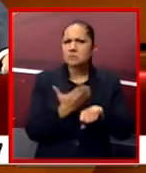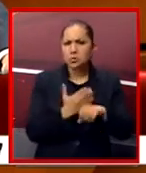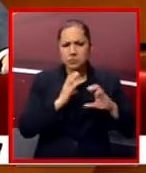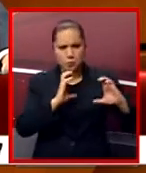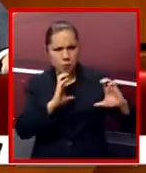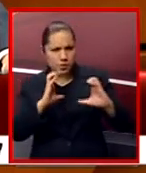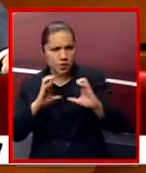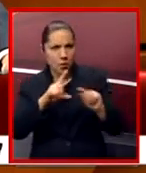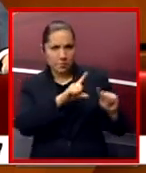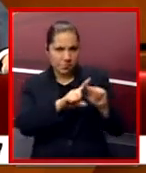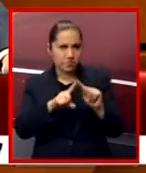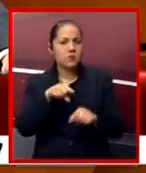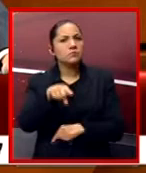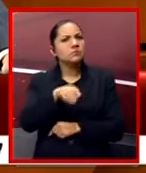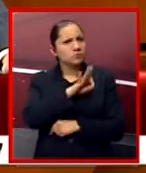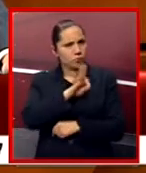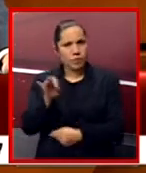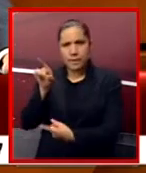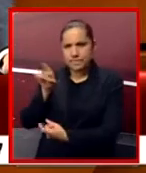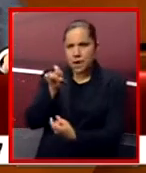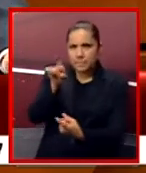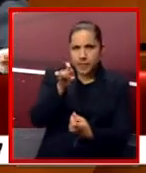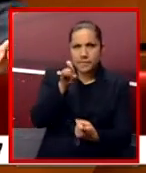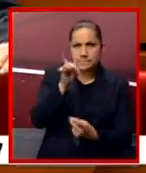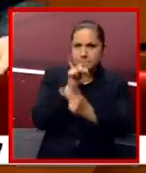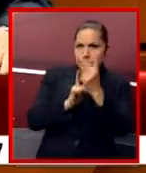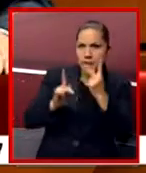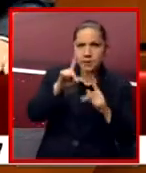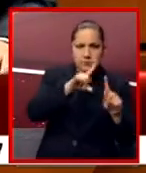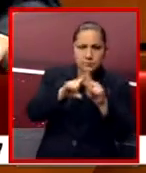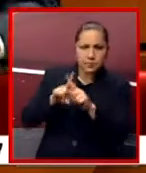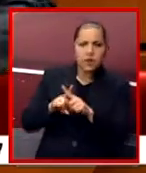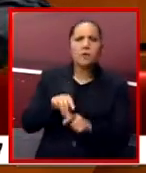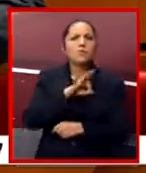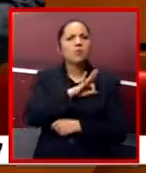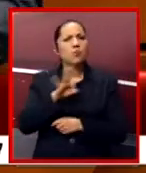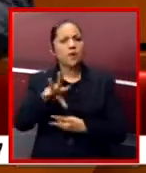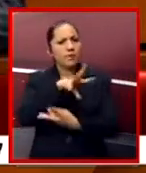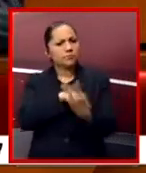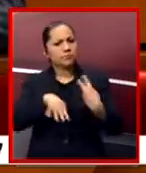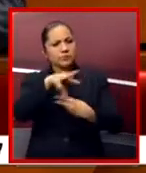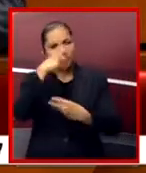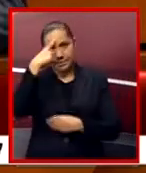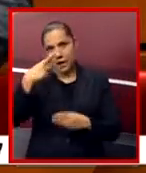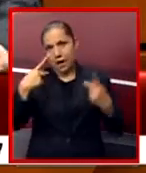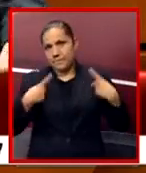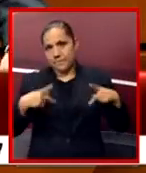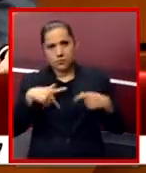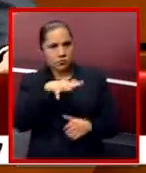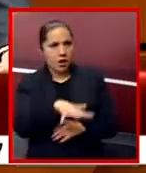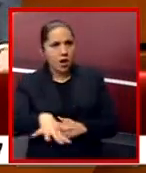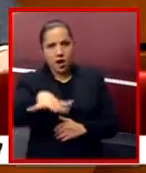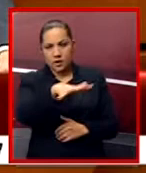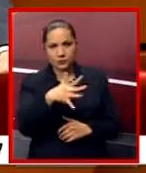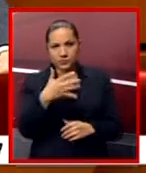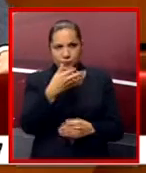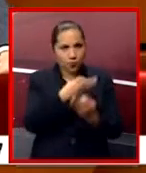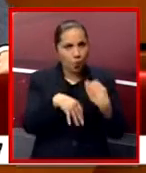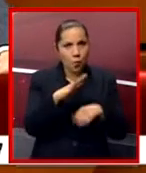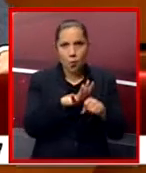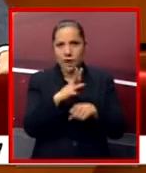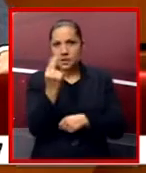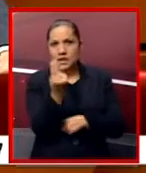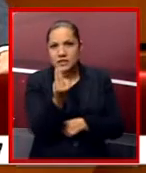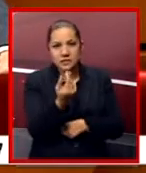las condiciones de desarrollo que demanda nuestra sociedad, que es consecuente en términos de responsabilidad con el